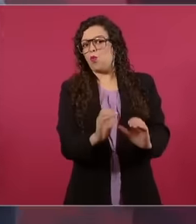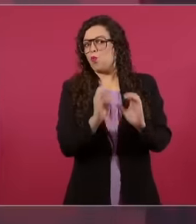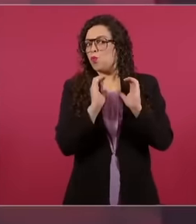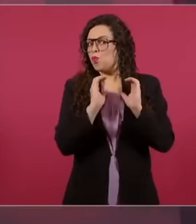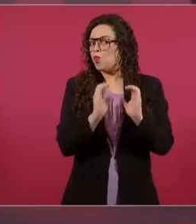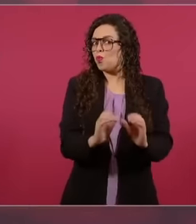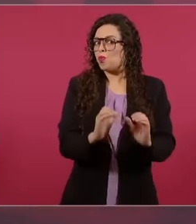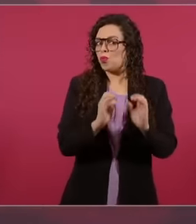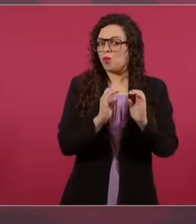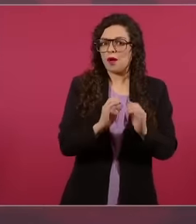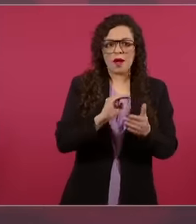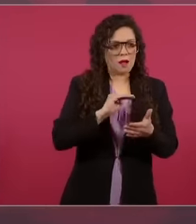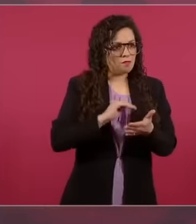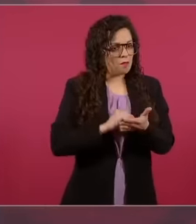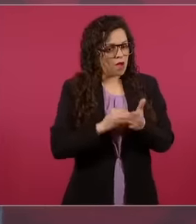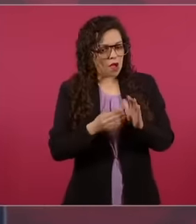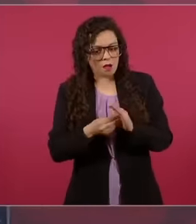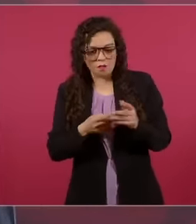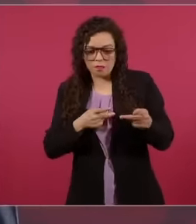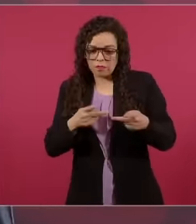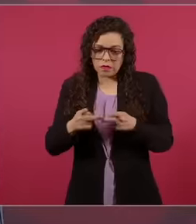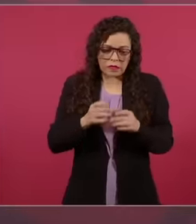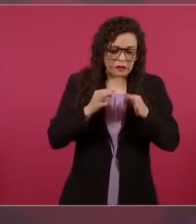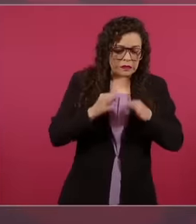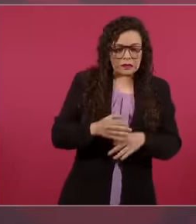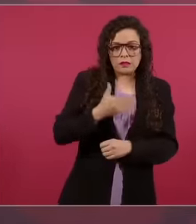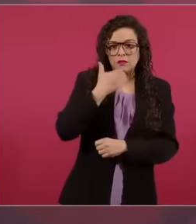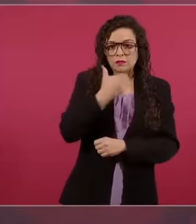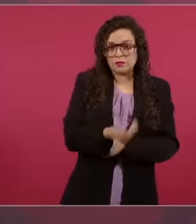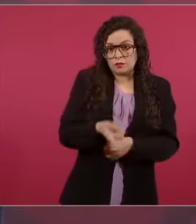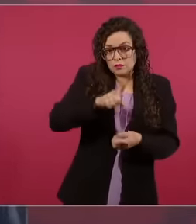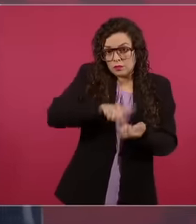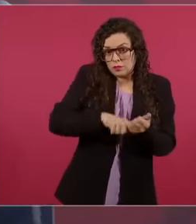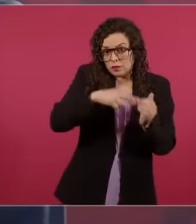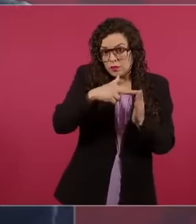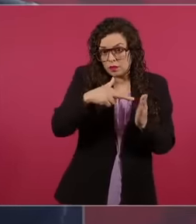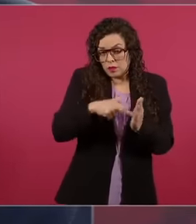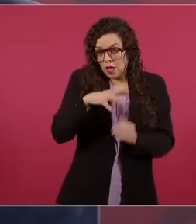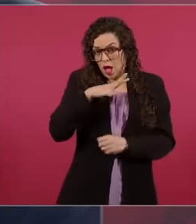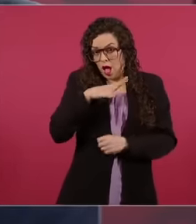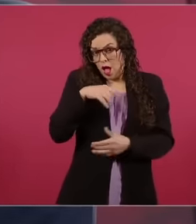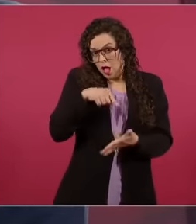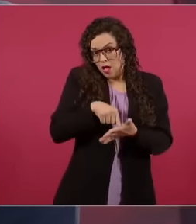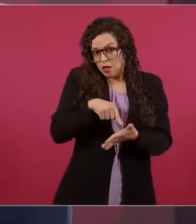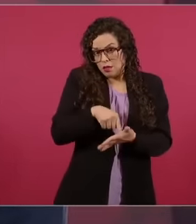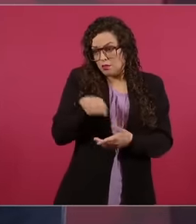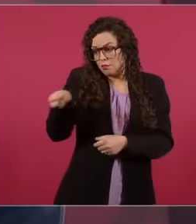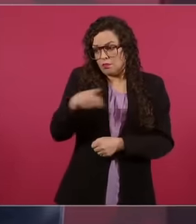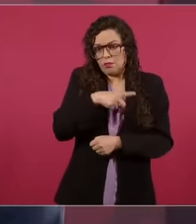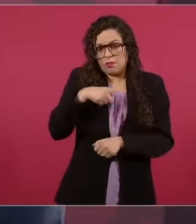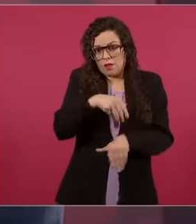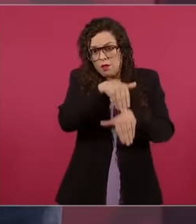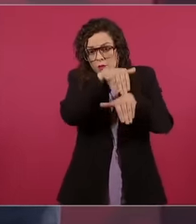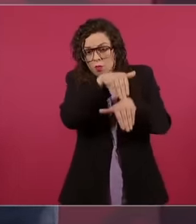aunque tienen sus reglamentos y es en función de eso como actúan.